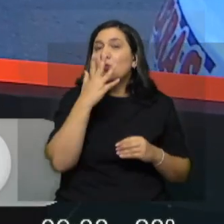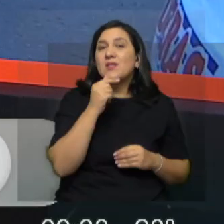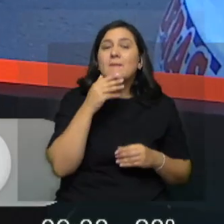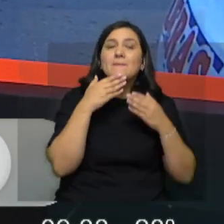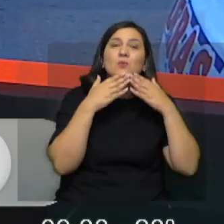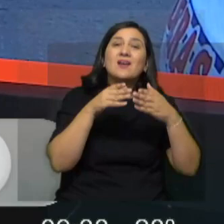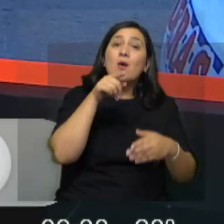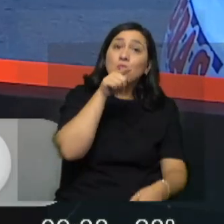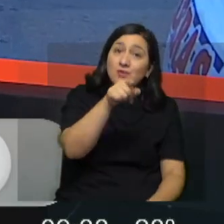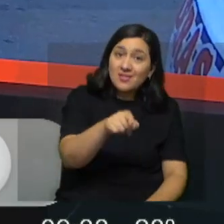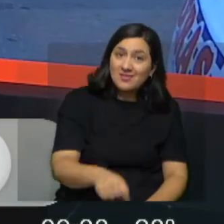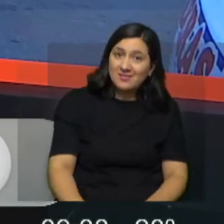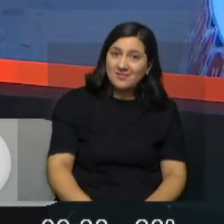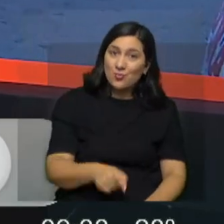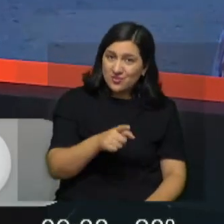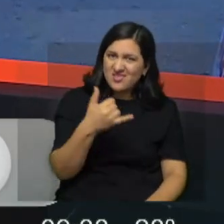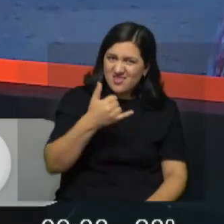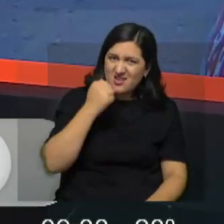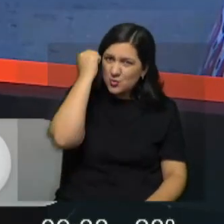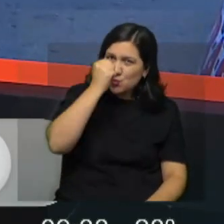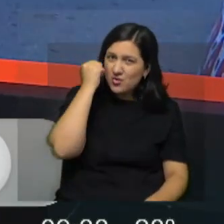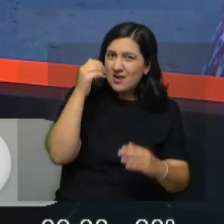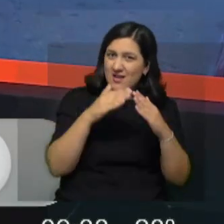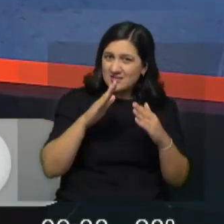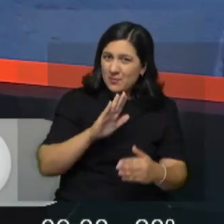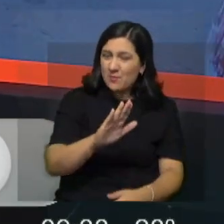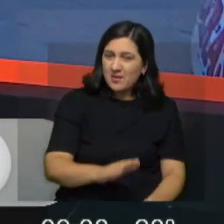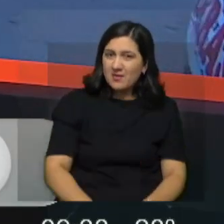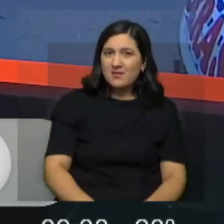usted, caballero, ¿usted tiene el sueño de la casa propia?